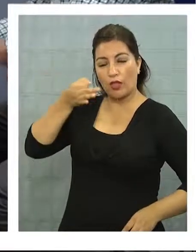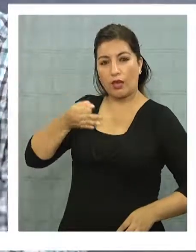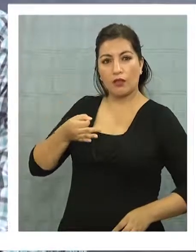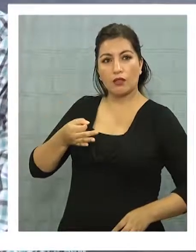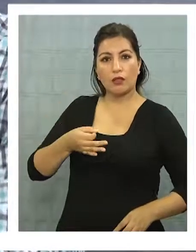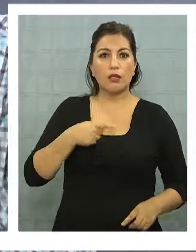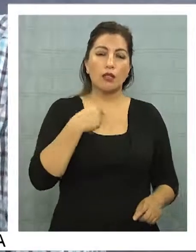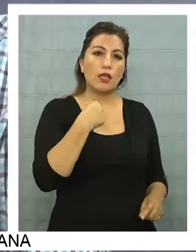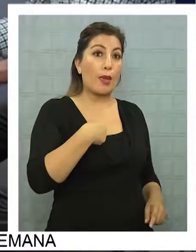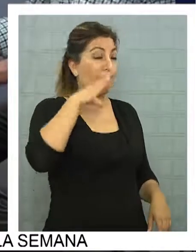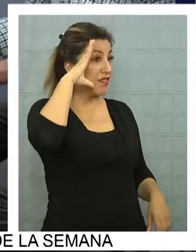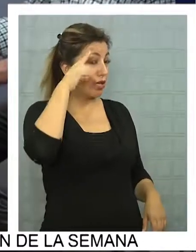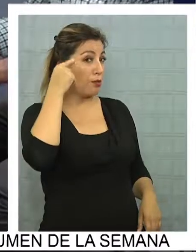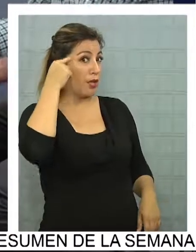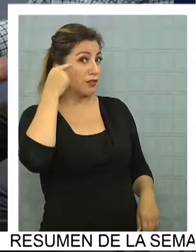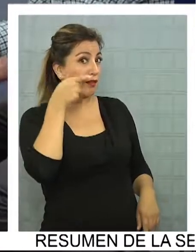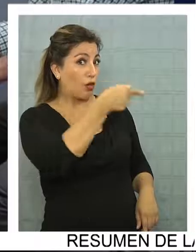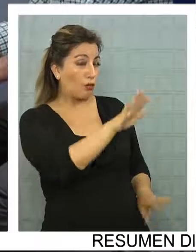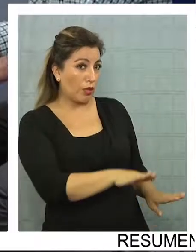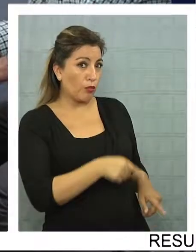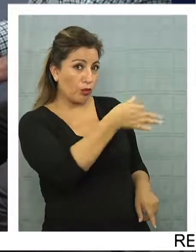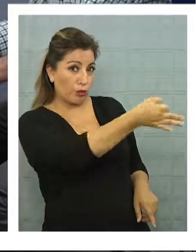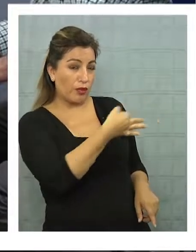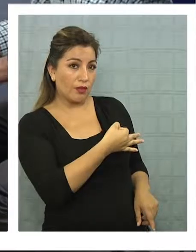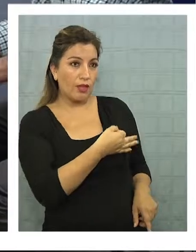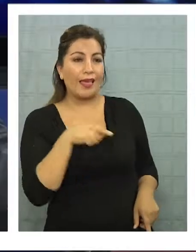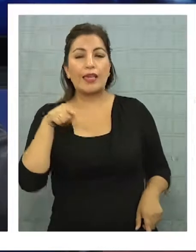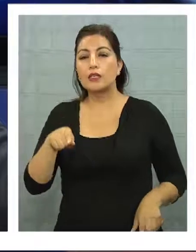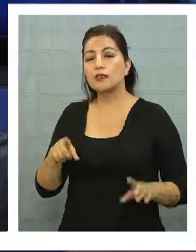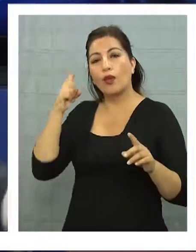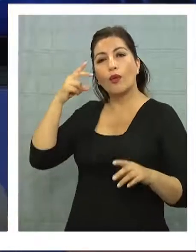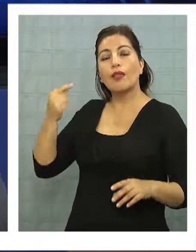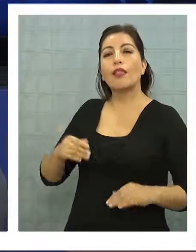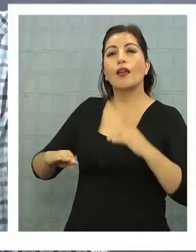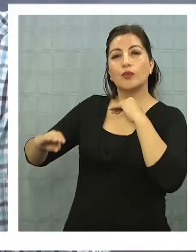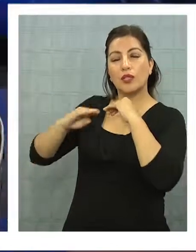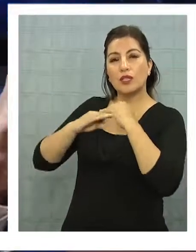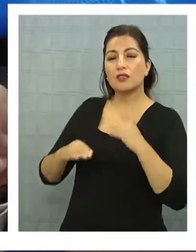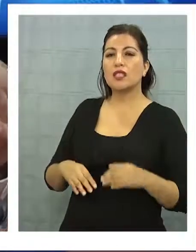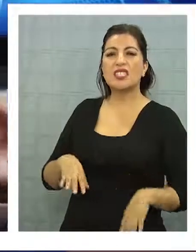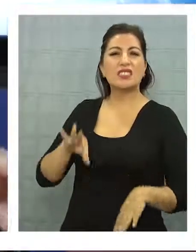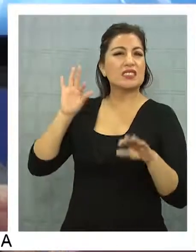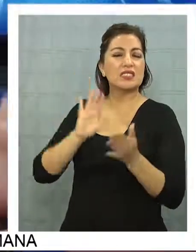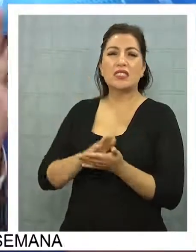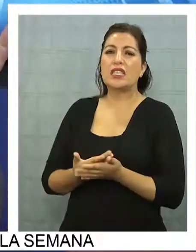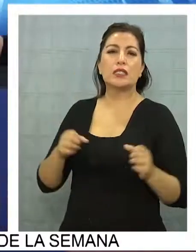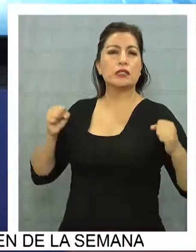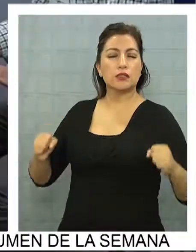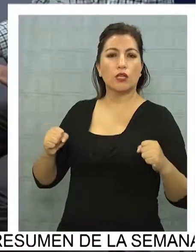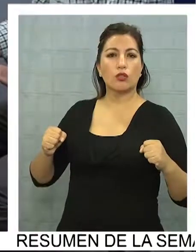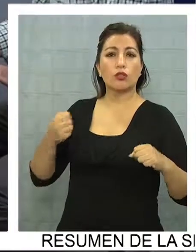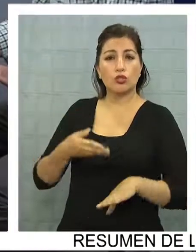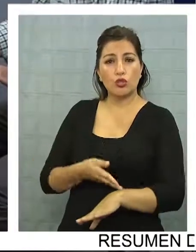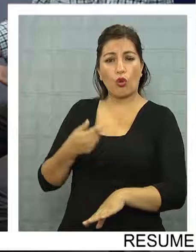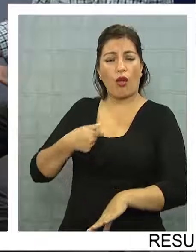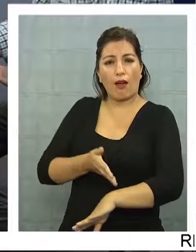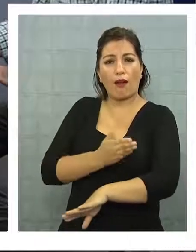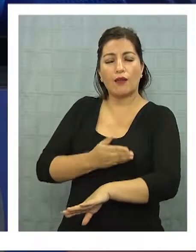hacer nosotros en Chile? No. Entonces, no me parece posible. Yo soy partidario, por lo tanto, de una gratuidad gradual, si se quiere, que vaya